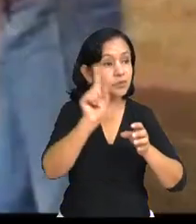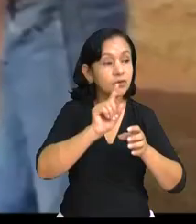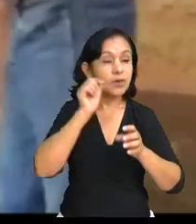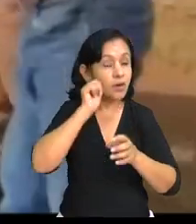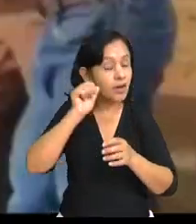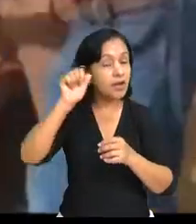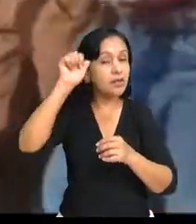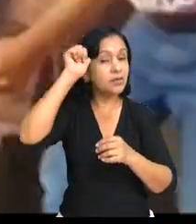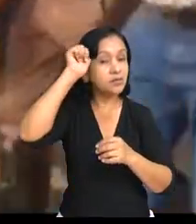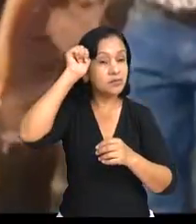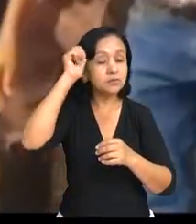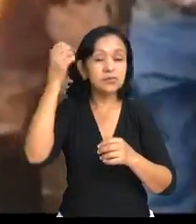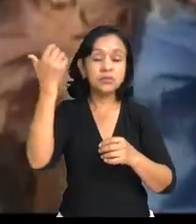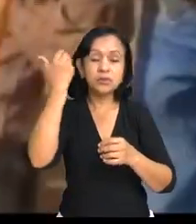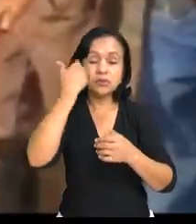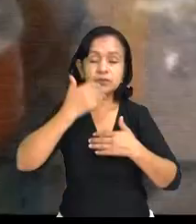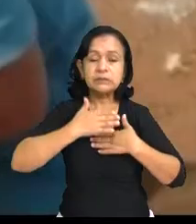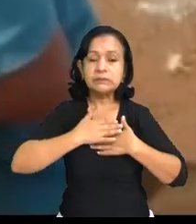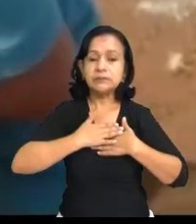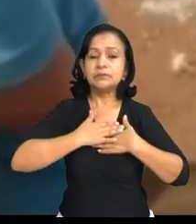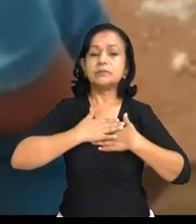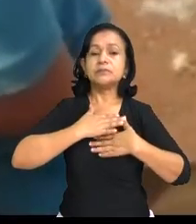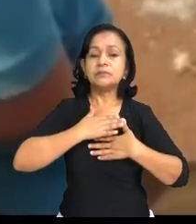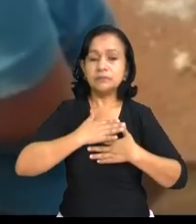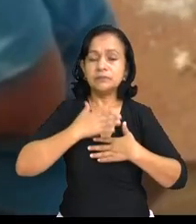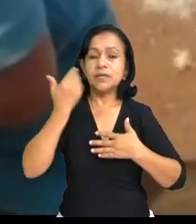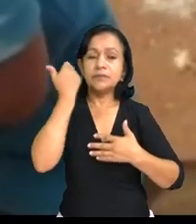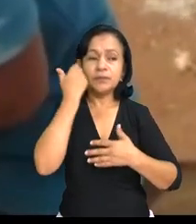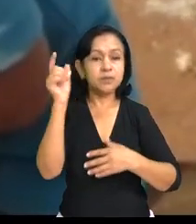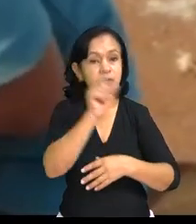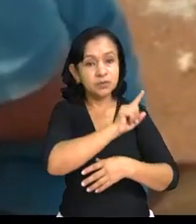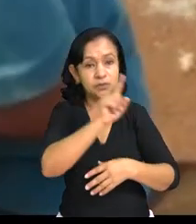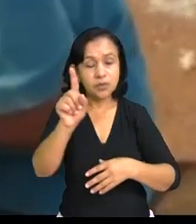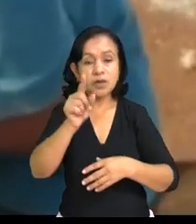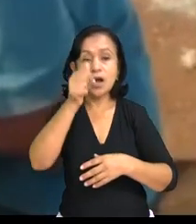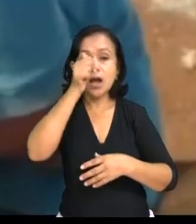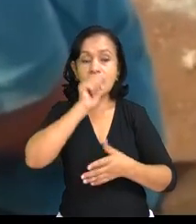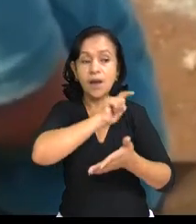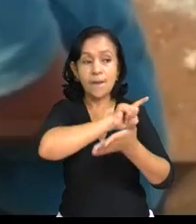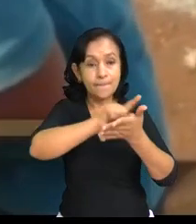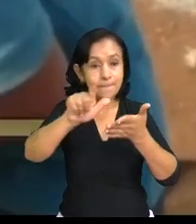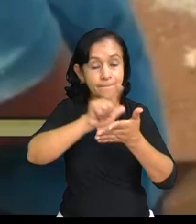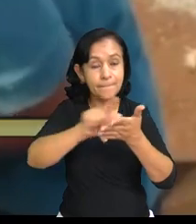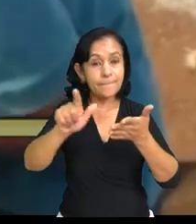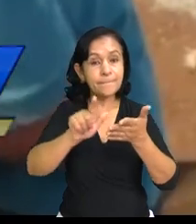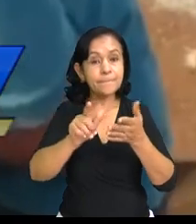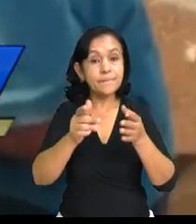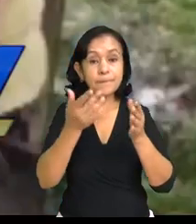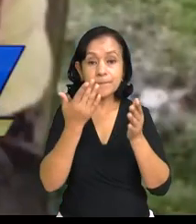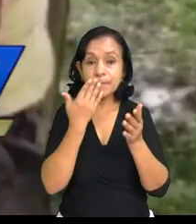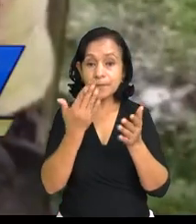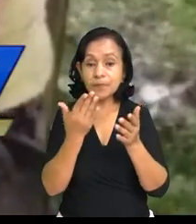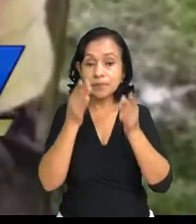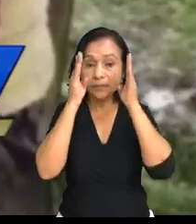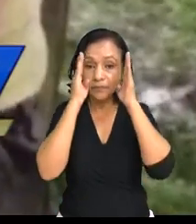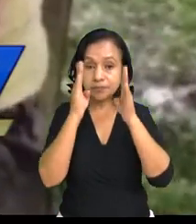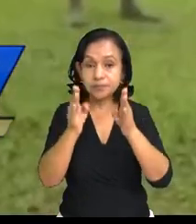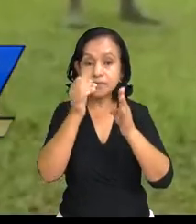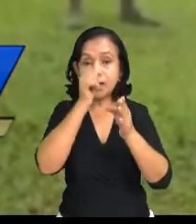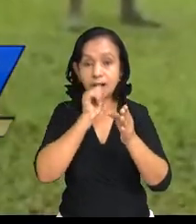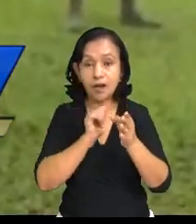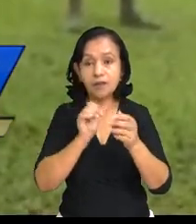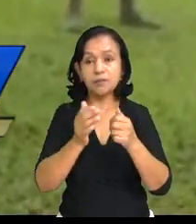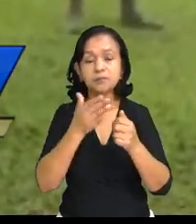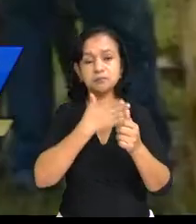que se enferman de enfermedades pulmonares, claro. Más salud, porque si el agua es más limpia y el saneamiento es digno, entonces